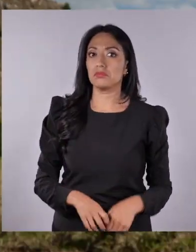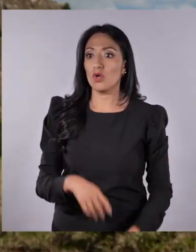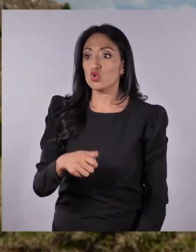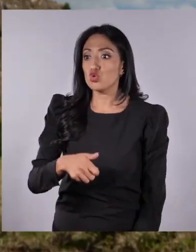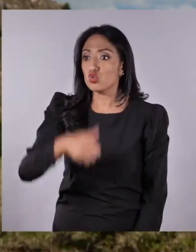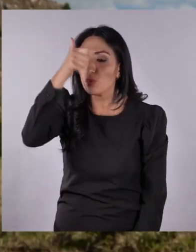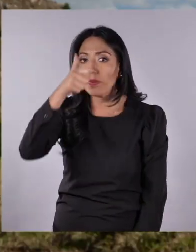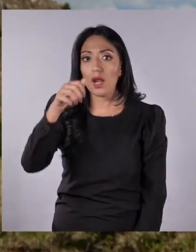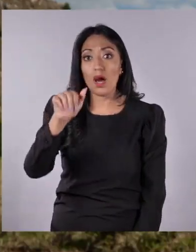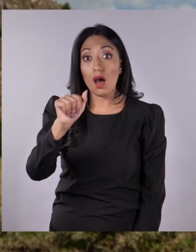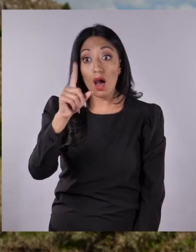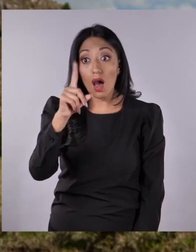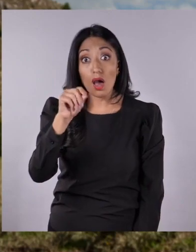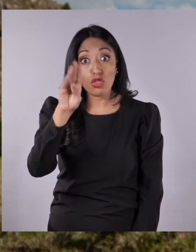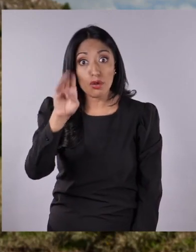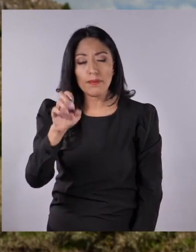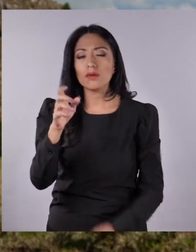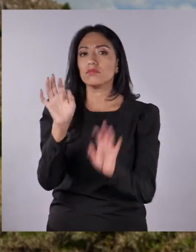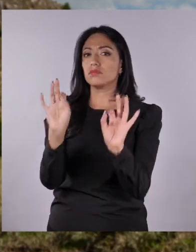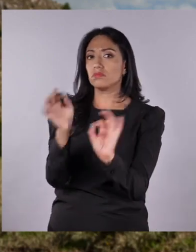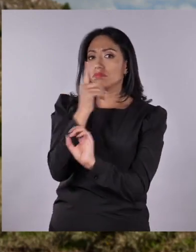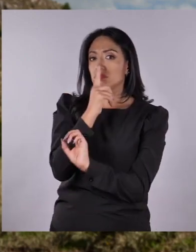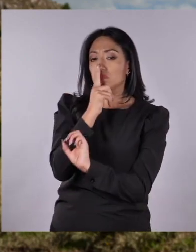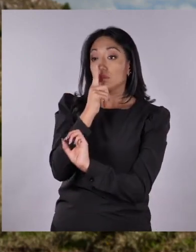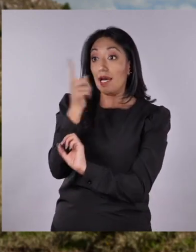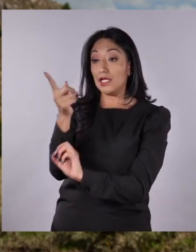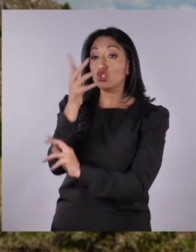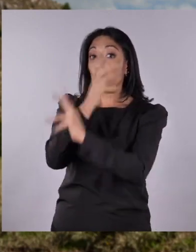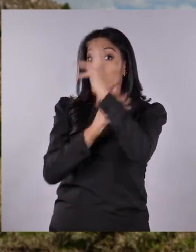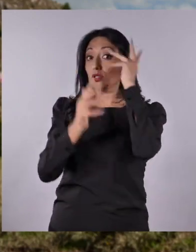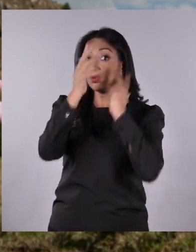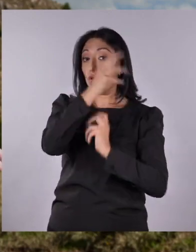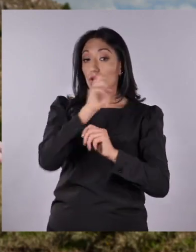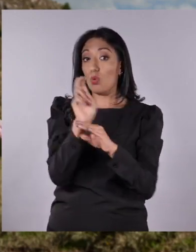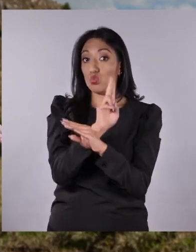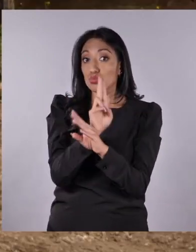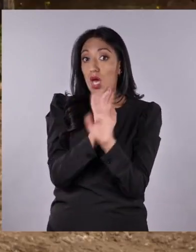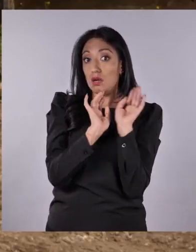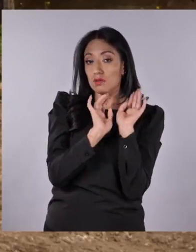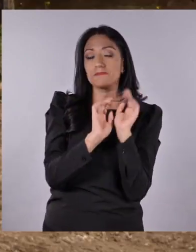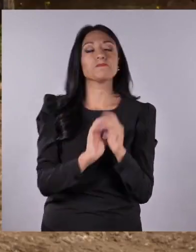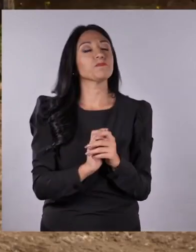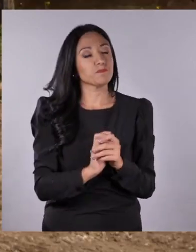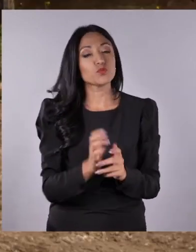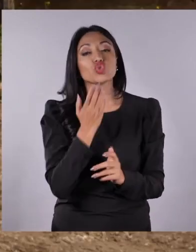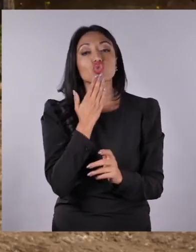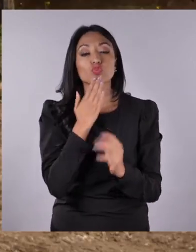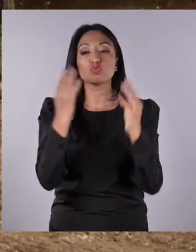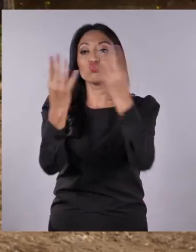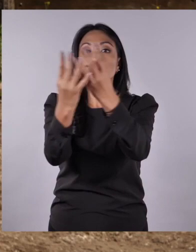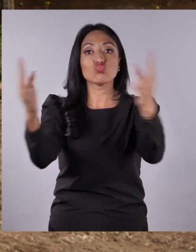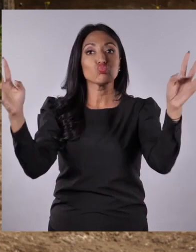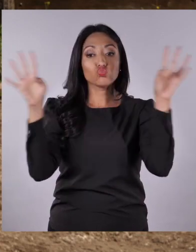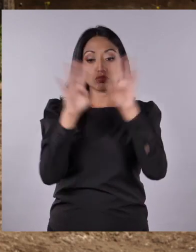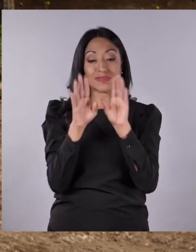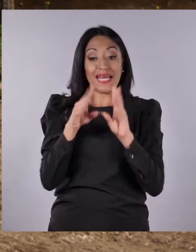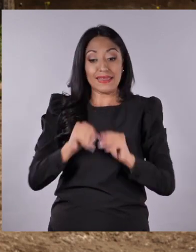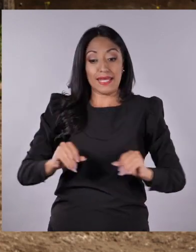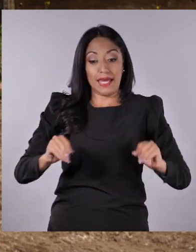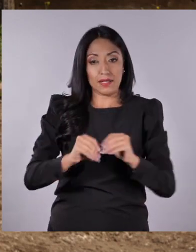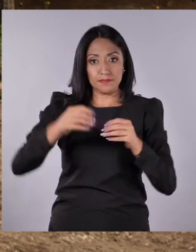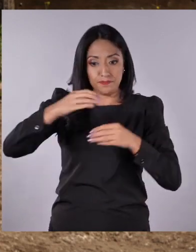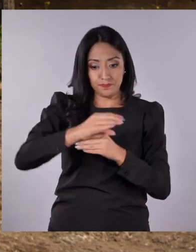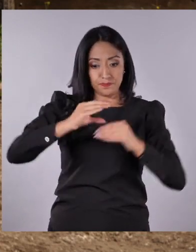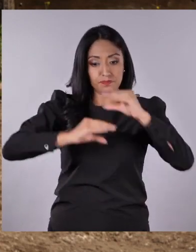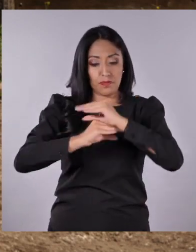del super adobe es full chévere porque usa los conocimientos ancestrales del adobe, es decir, de los muros hechos de bloques de